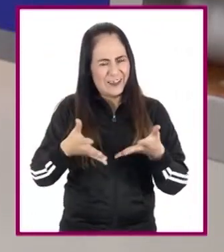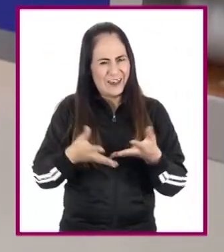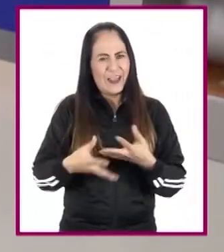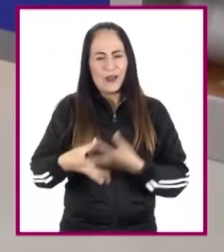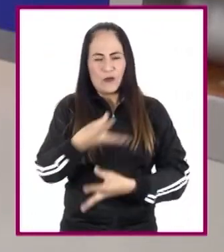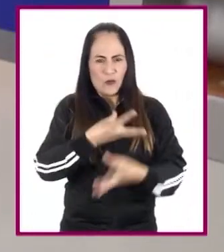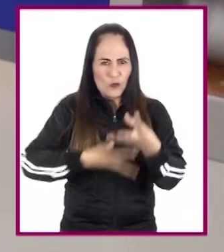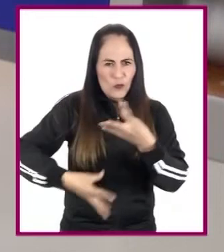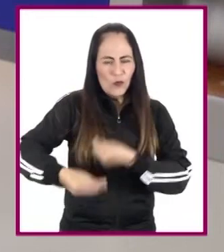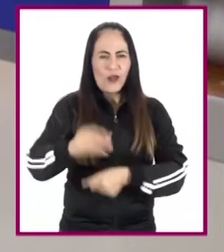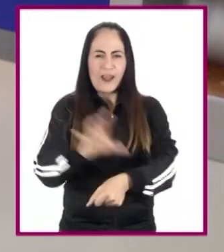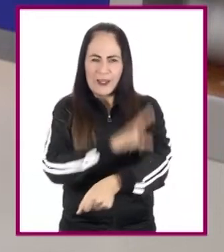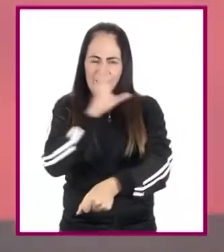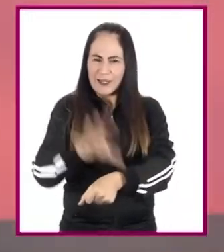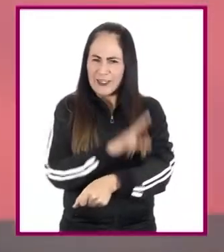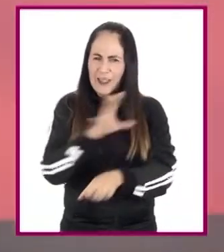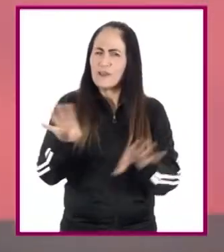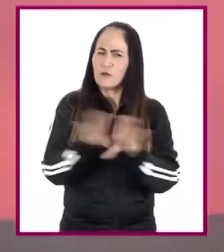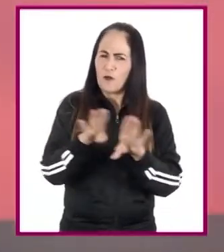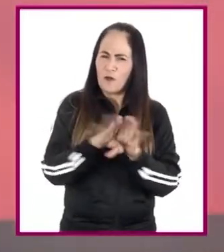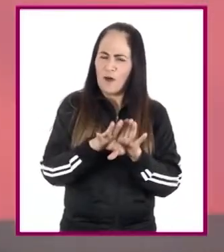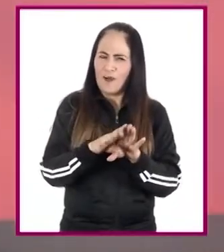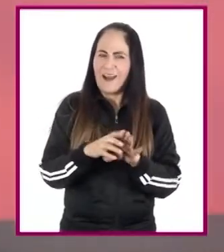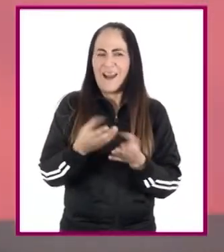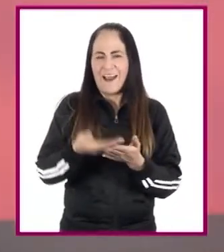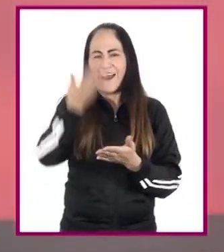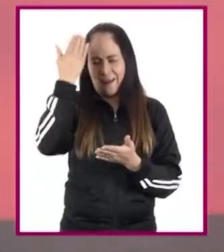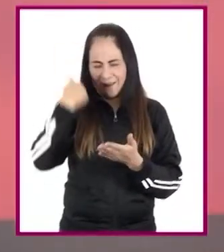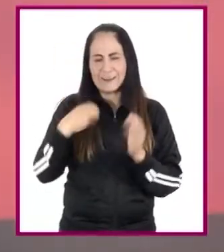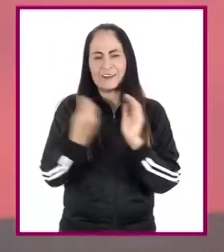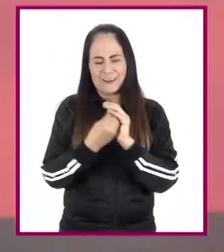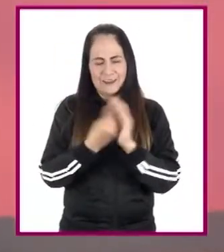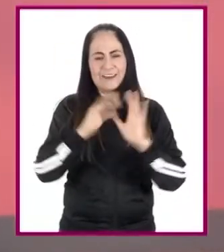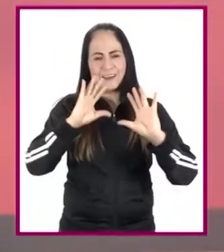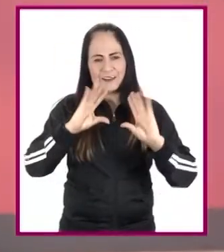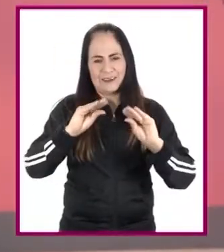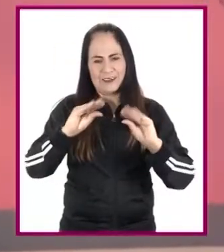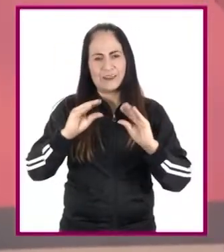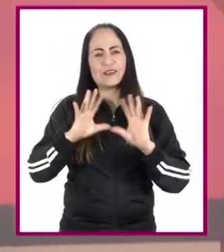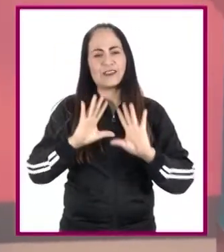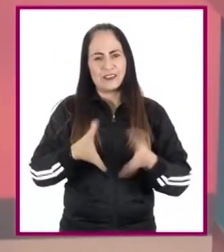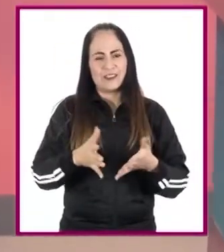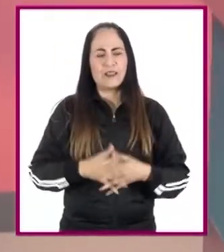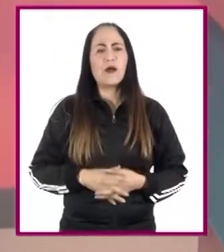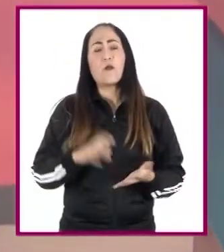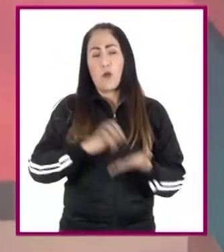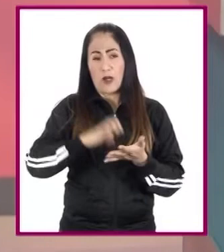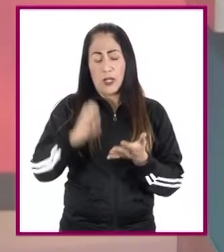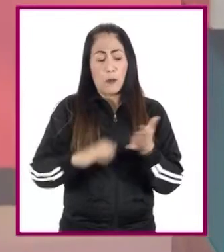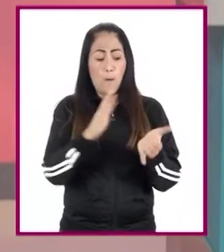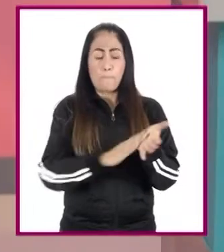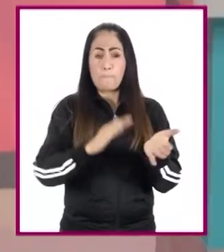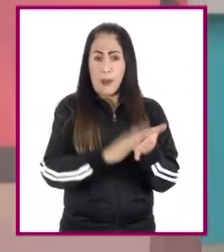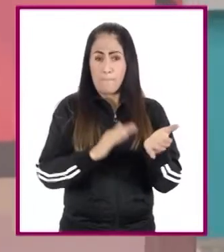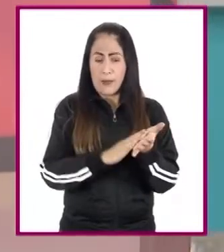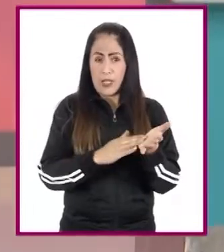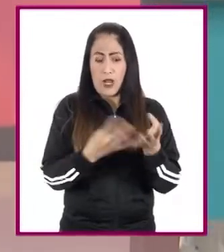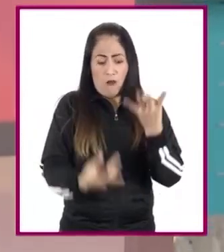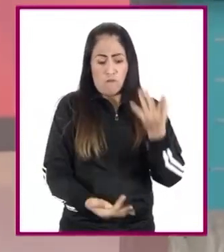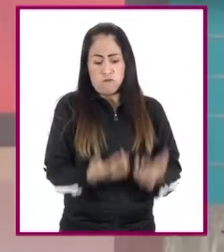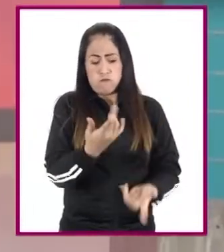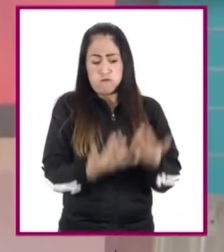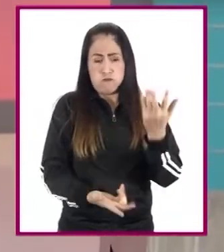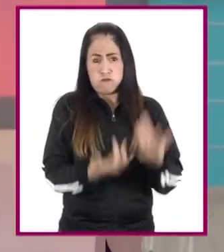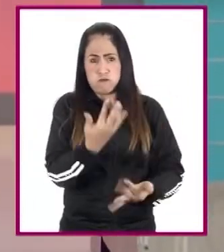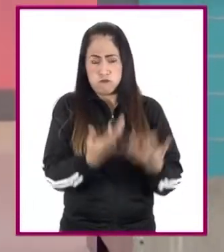en las reacciones químicas? ¿Han pensado que cuando quemamos algo, digamos papel, para que se lleve a cabo la combustión